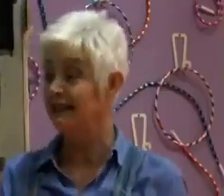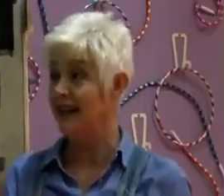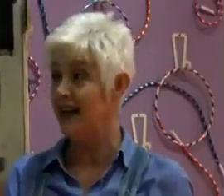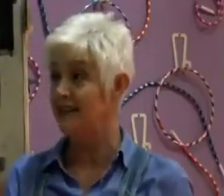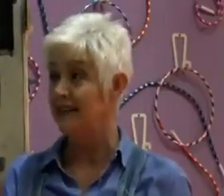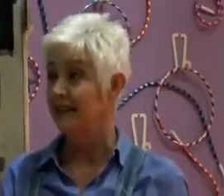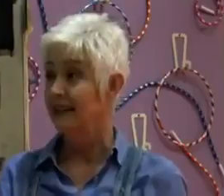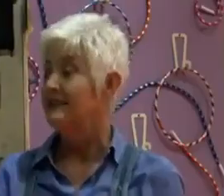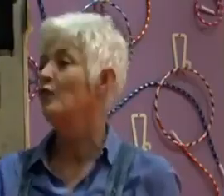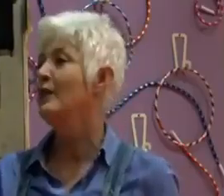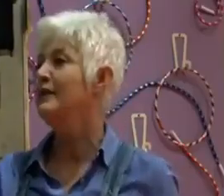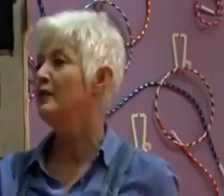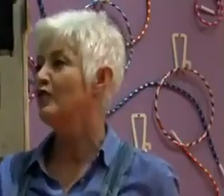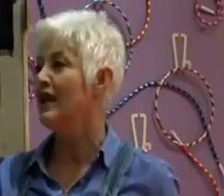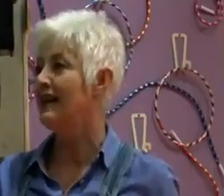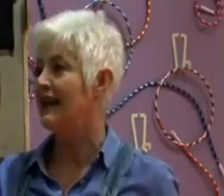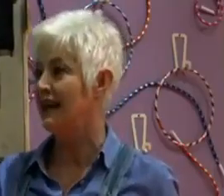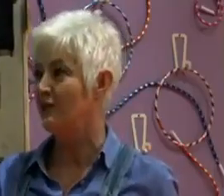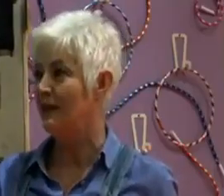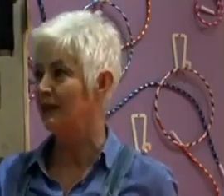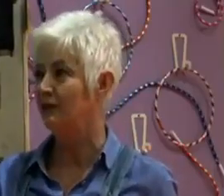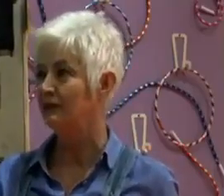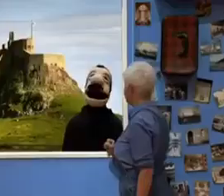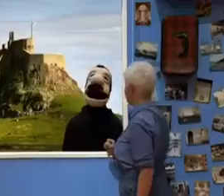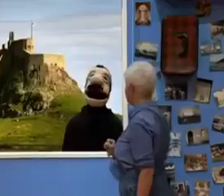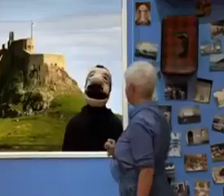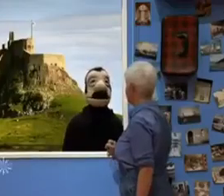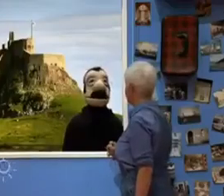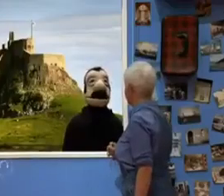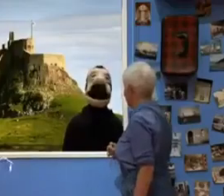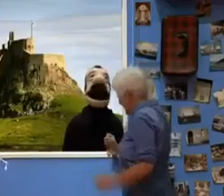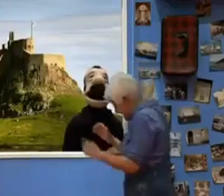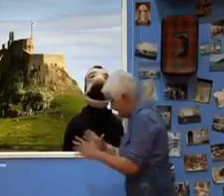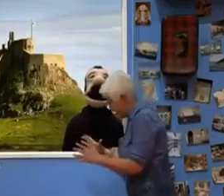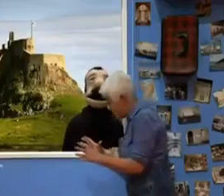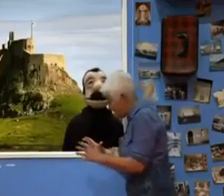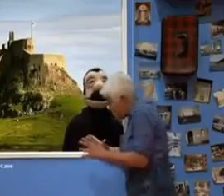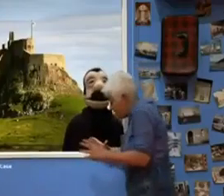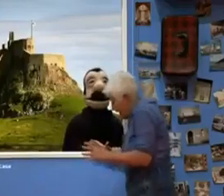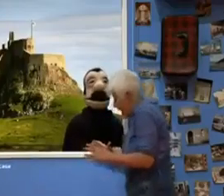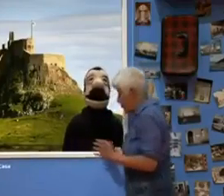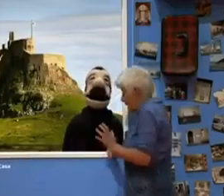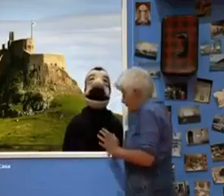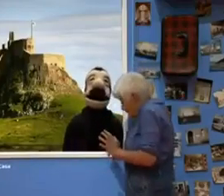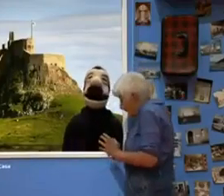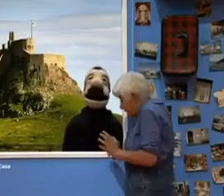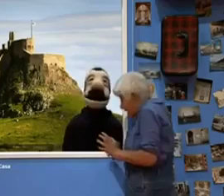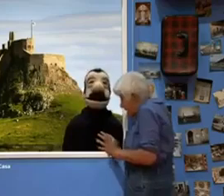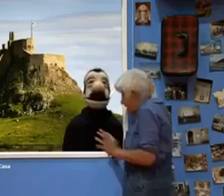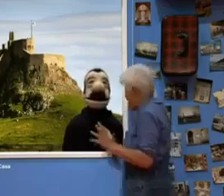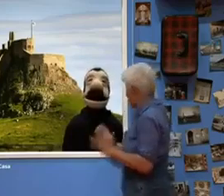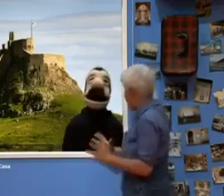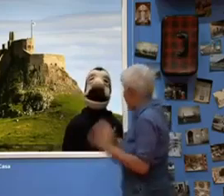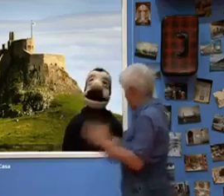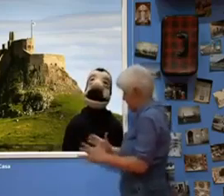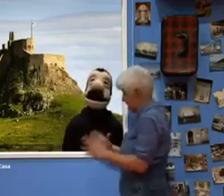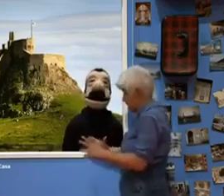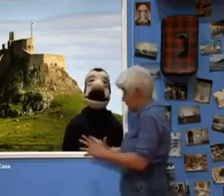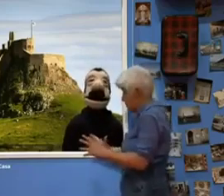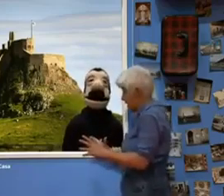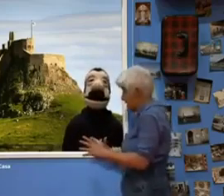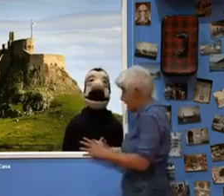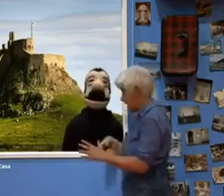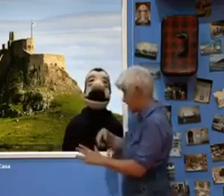de tácticas! ¡Sí! Seguramente sí. Usó la de Alejandro Magno. ¿Cuál? La de Alejandro Magno, ¿qué era? ¿Qué? Hacer que